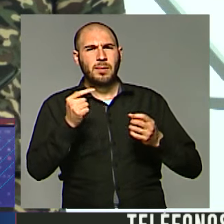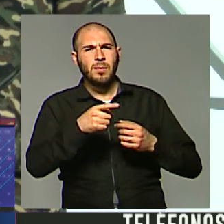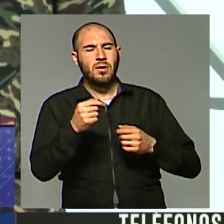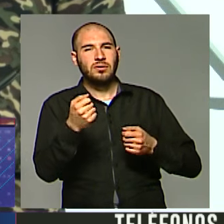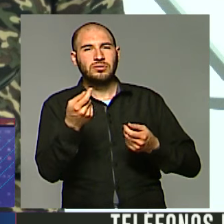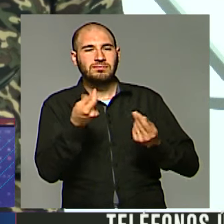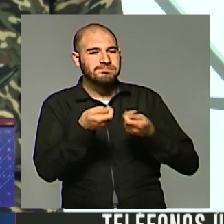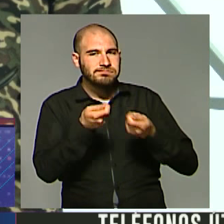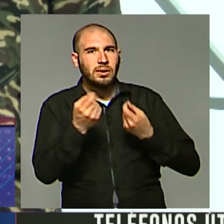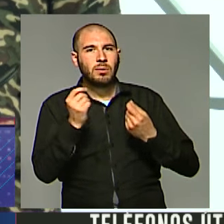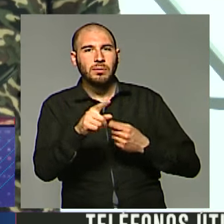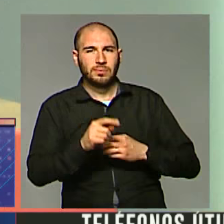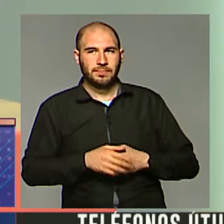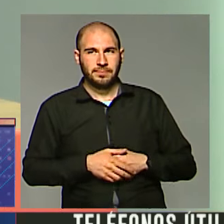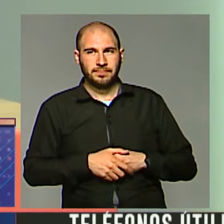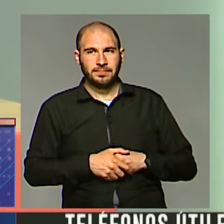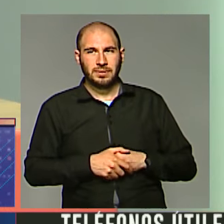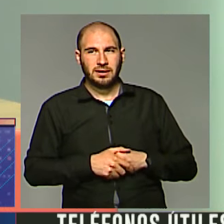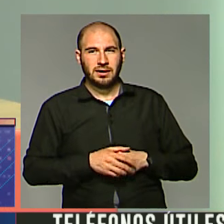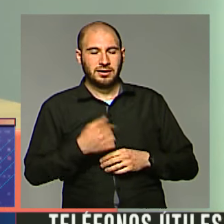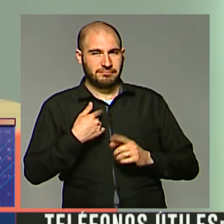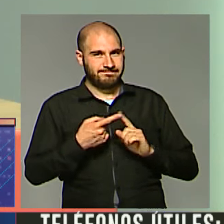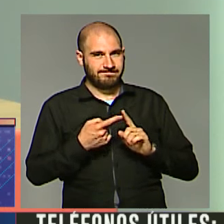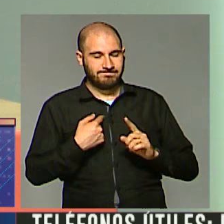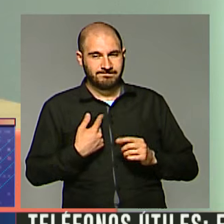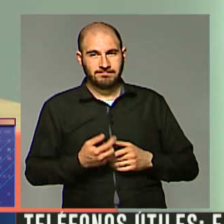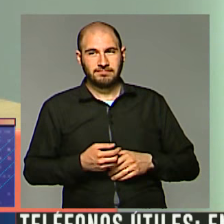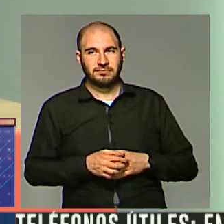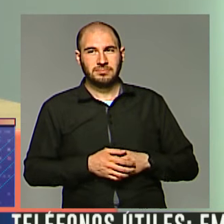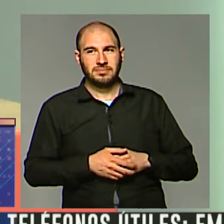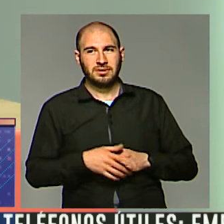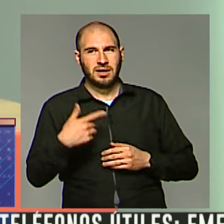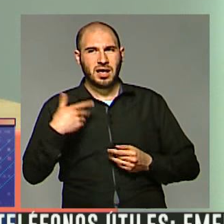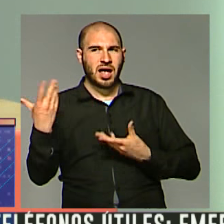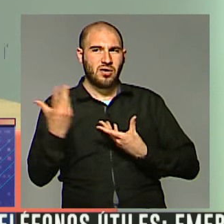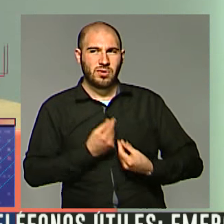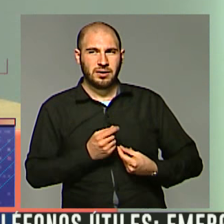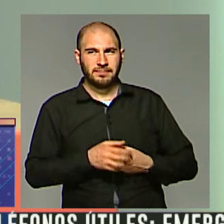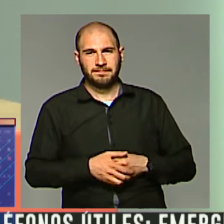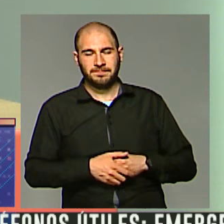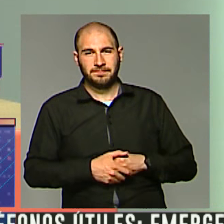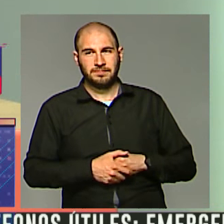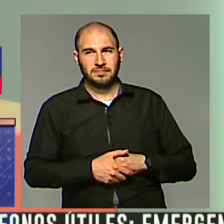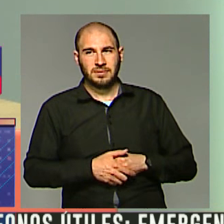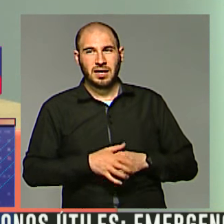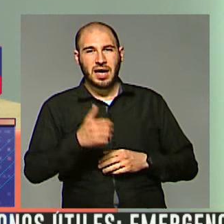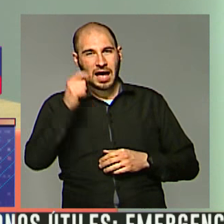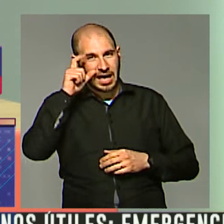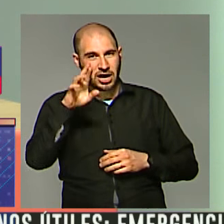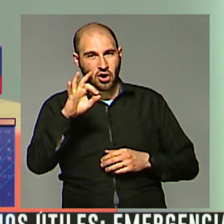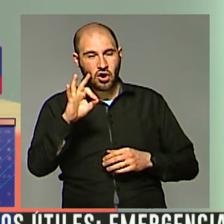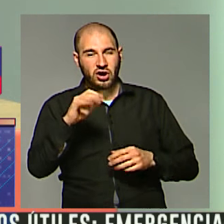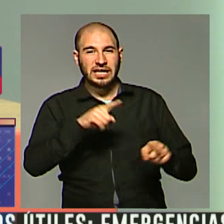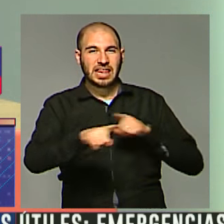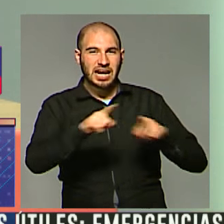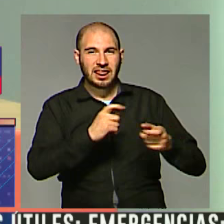manejando ese tema vos en lo personal? Bueno, en lo personal me da una ayuda muy grande Aero Internet, que